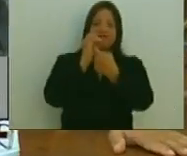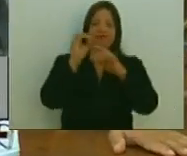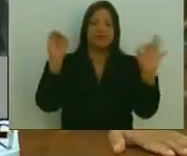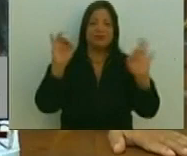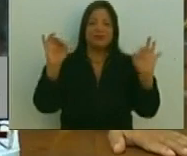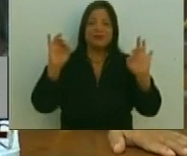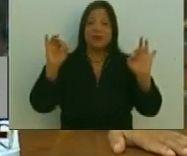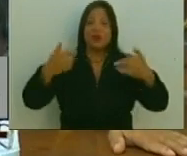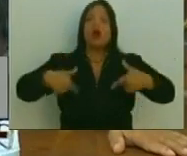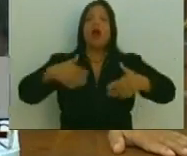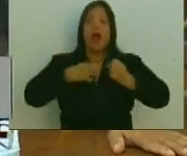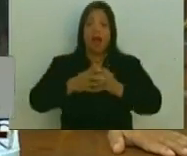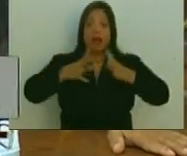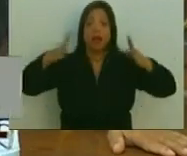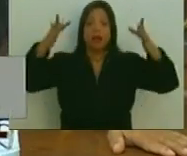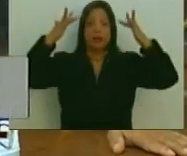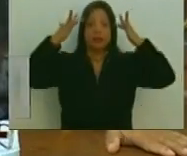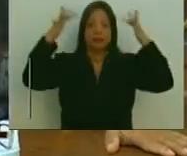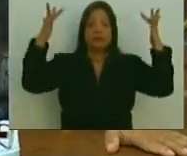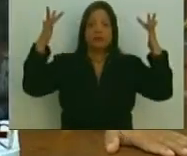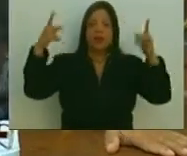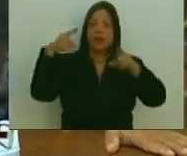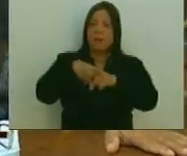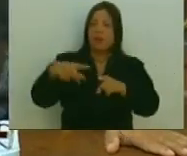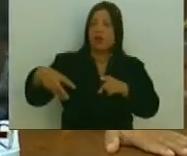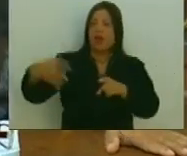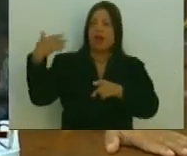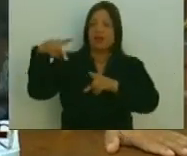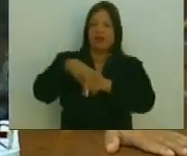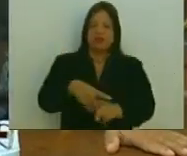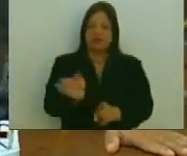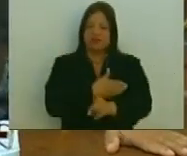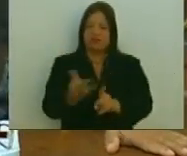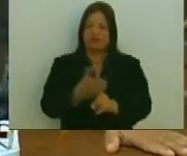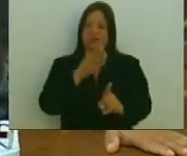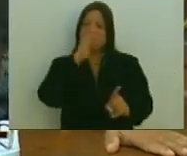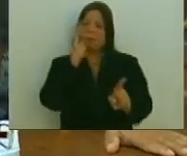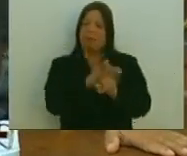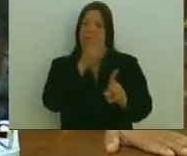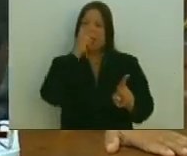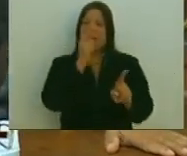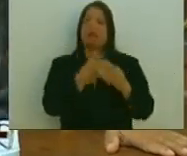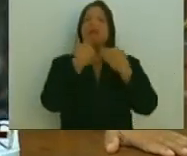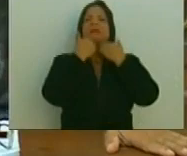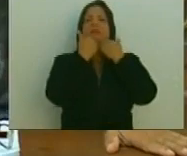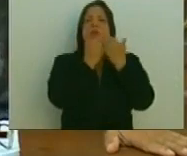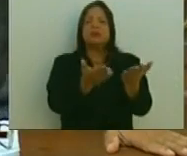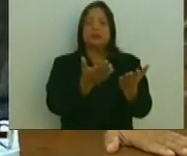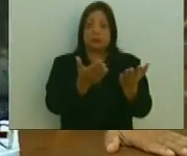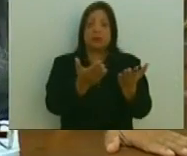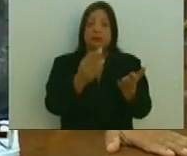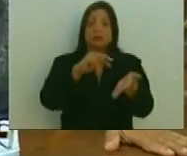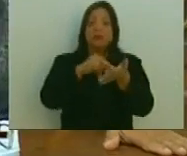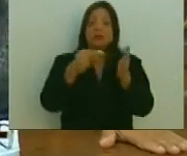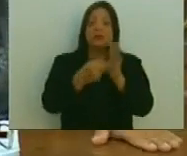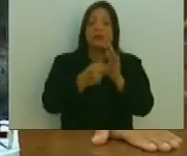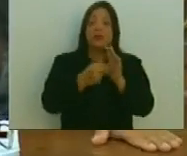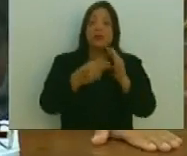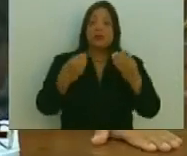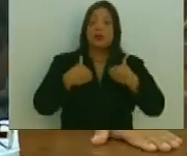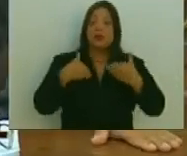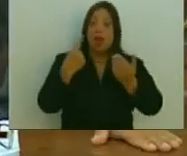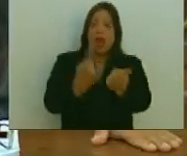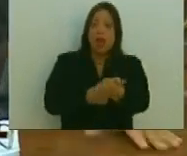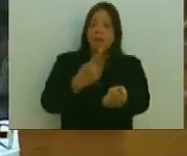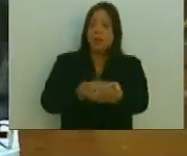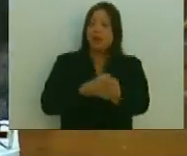tanta grandeza y que el capitalismo opera para que sea ignorada, que el capitalismo opera para que nuestros propios